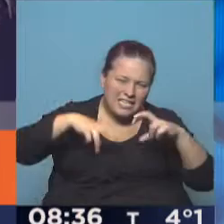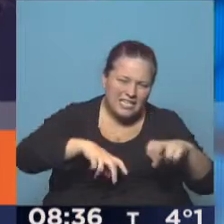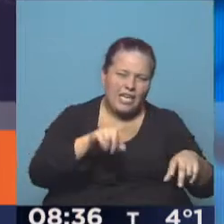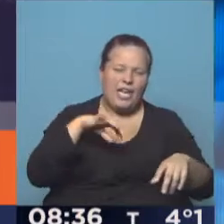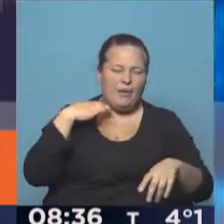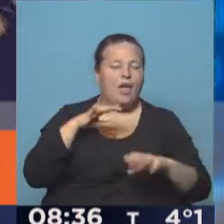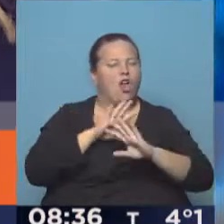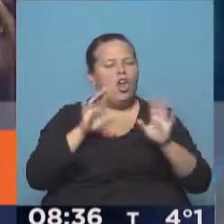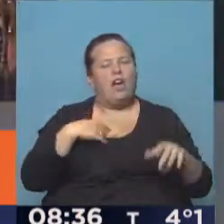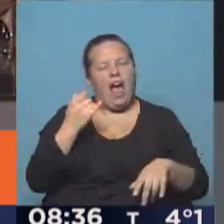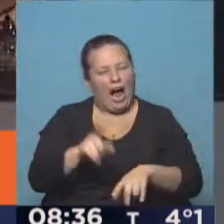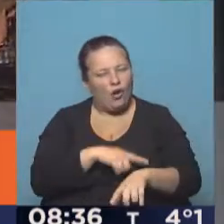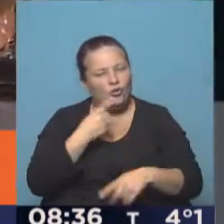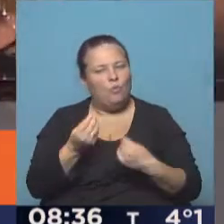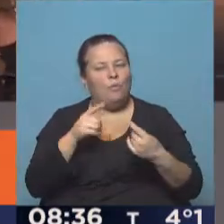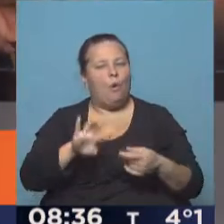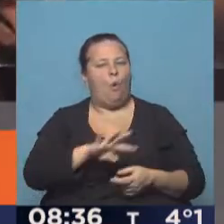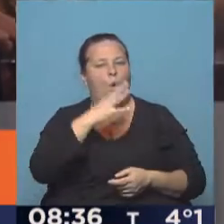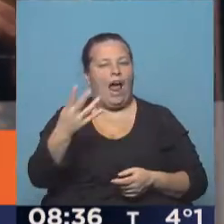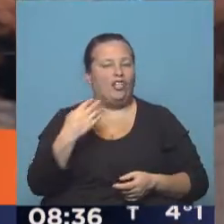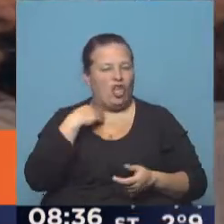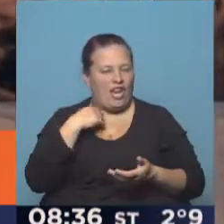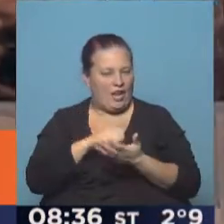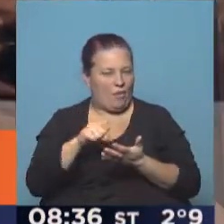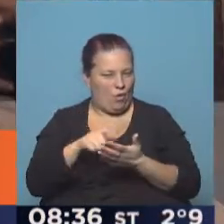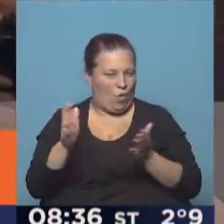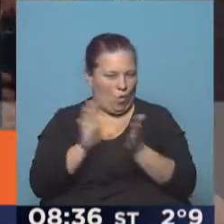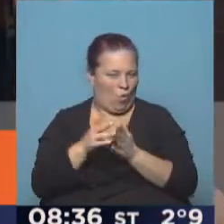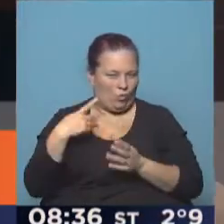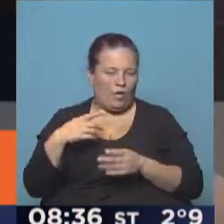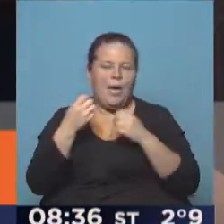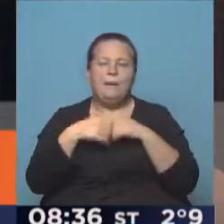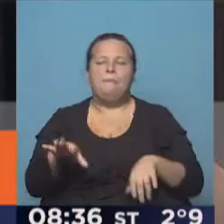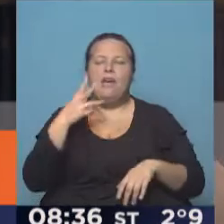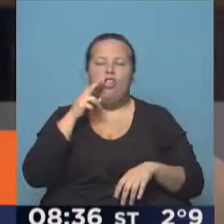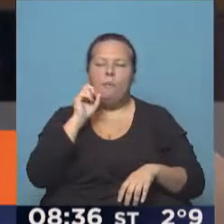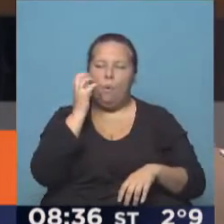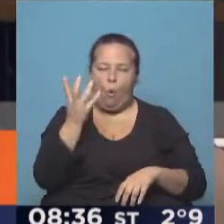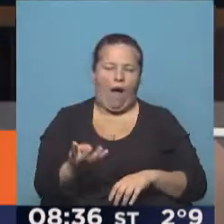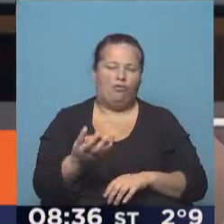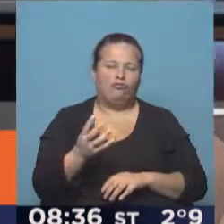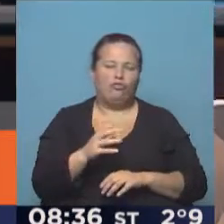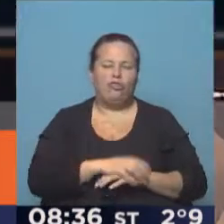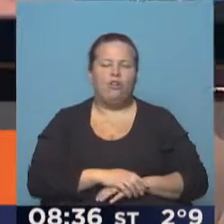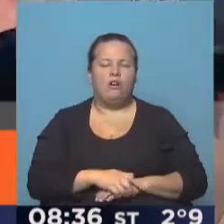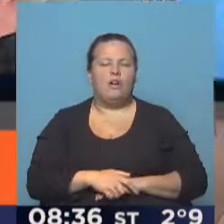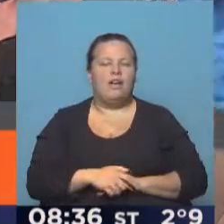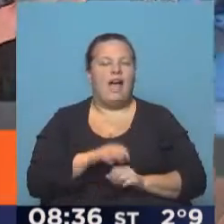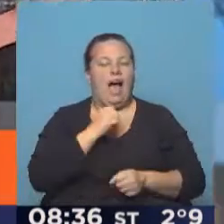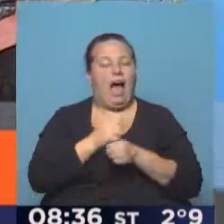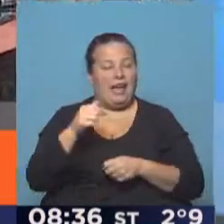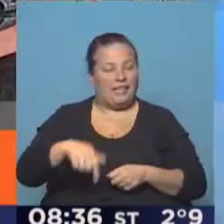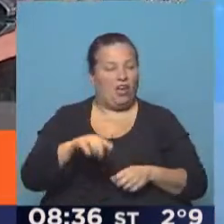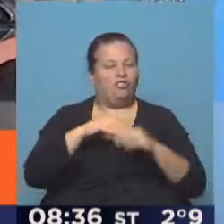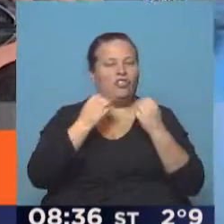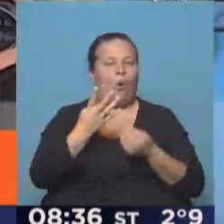tan... Estamos un poco acostumbrados, fuertes. porque este es el 4.º libro que hacemos con Pablo, ¿no? Empezamos en el 2004 y ya a este año llevamos